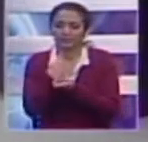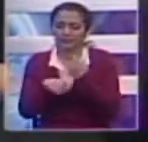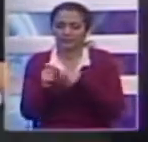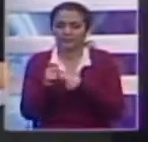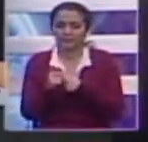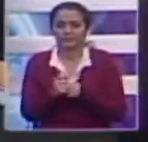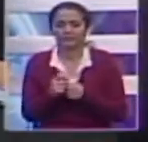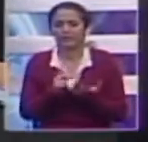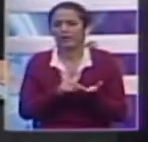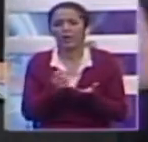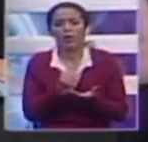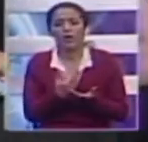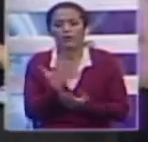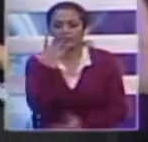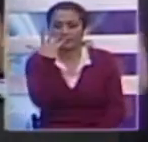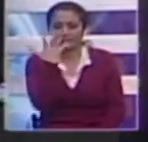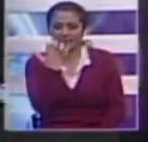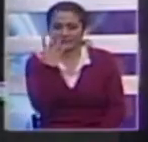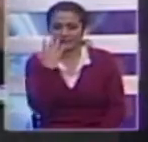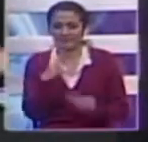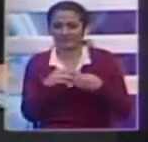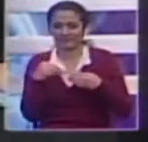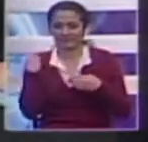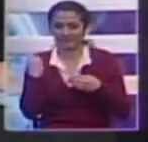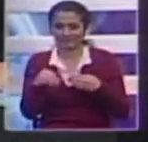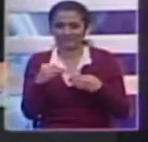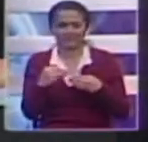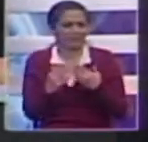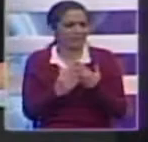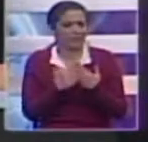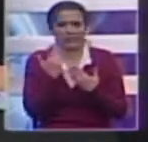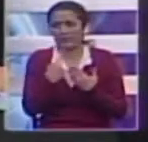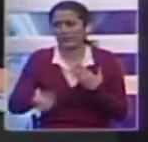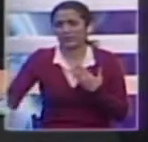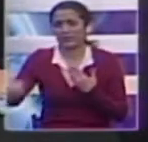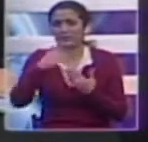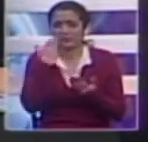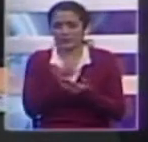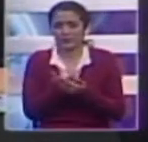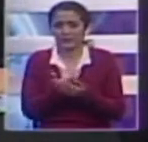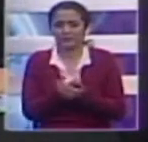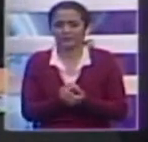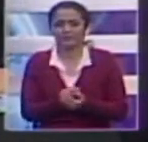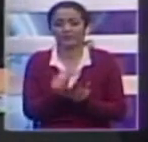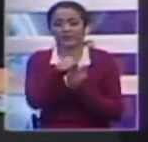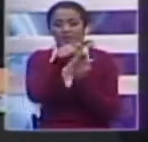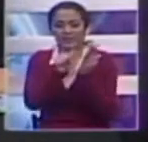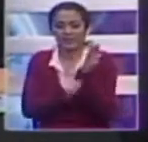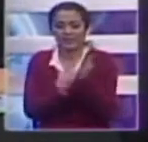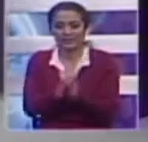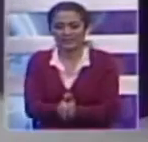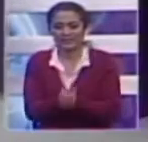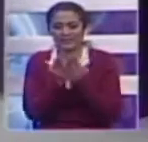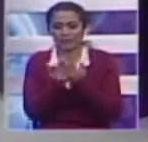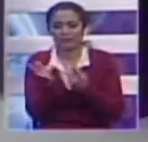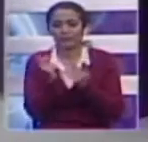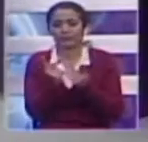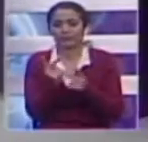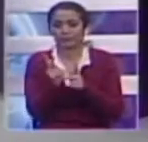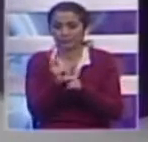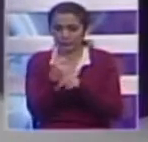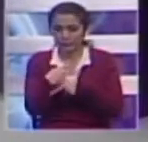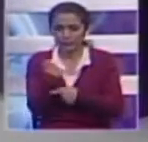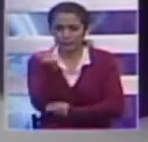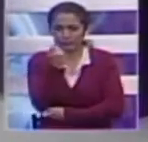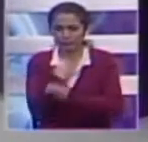es de $15. Ok. Asequible para todo bolsillo, para estudiantes. ¿Dónde se va a comercializar la agenda para todos nuestros amigos televidentes? Estoy segura que